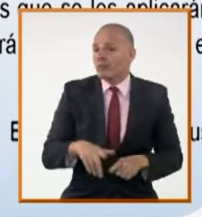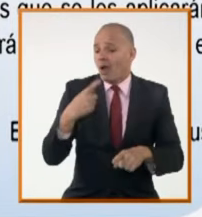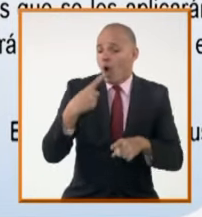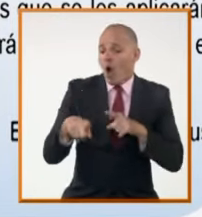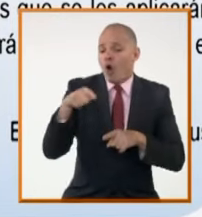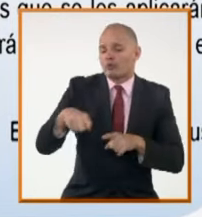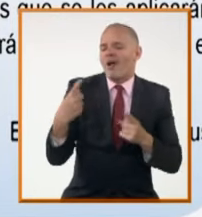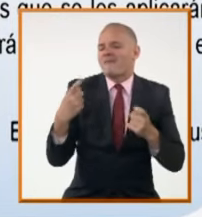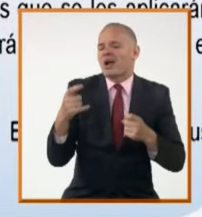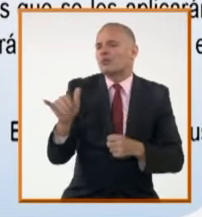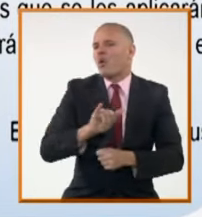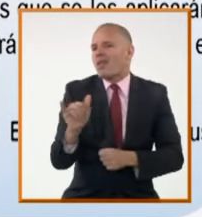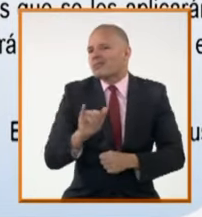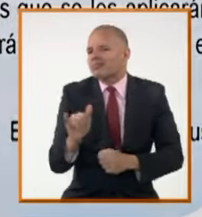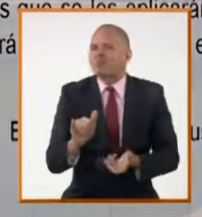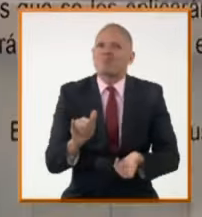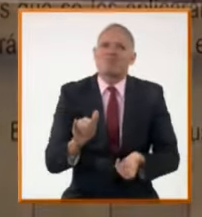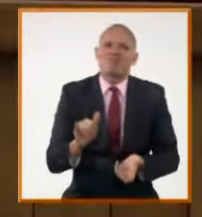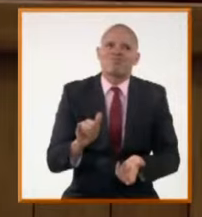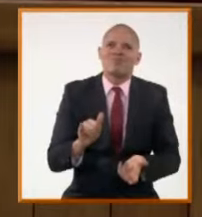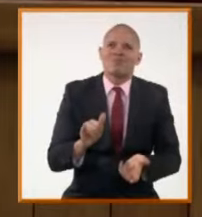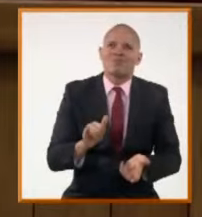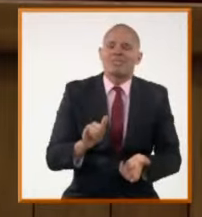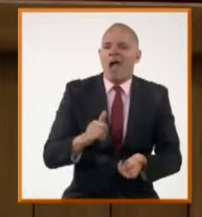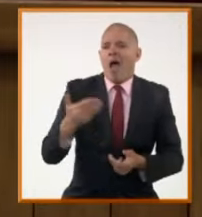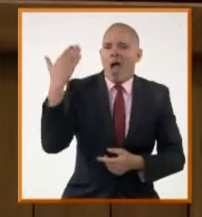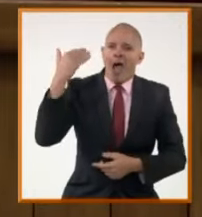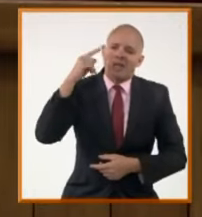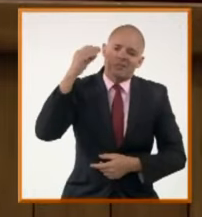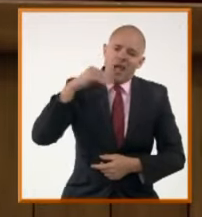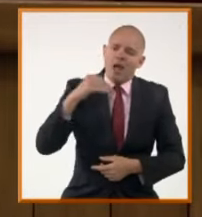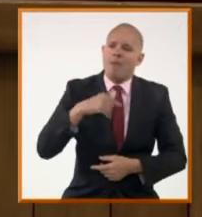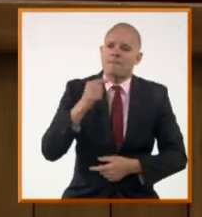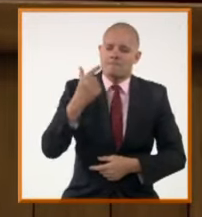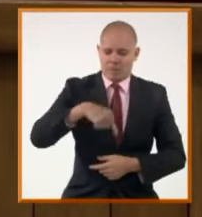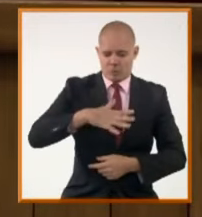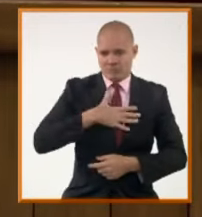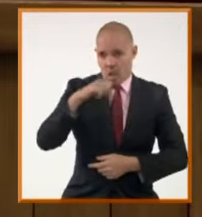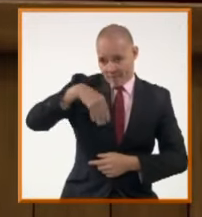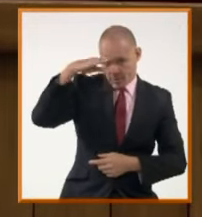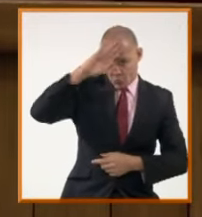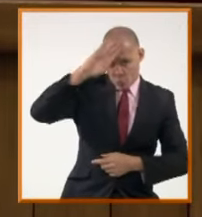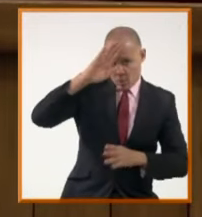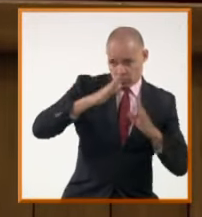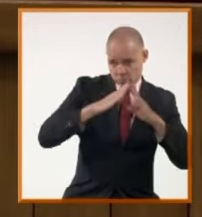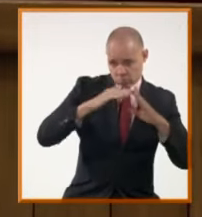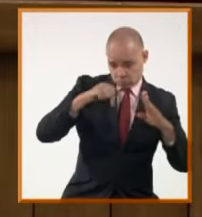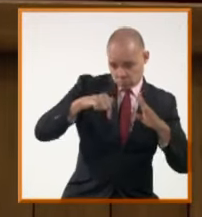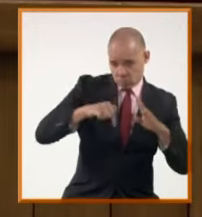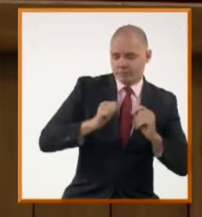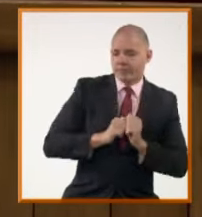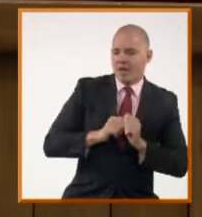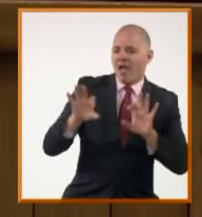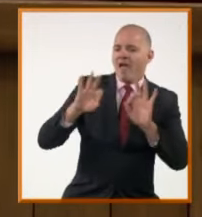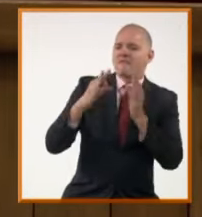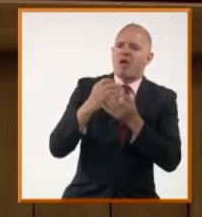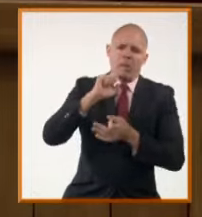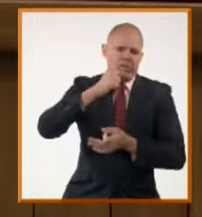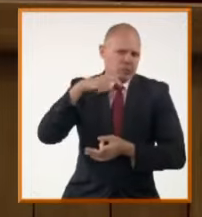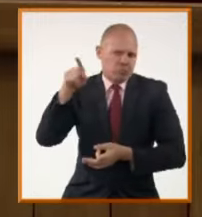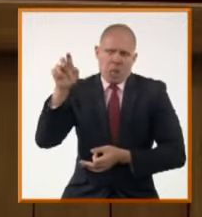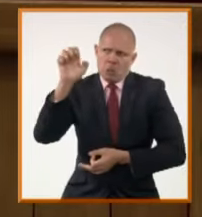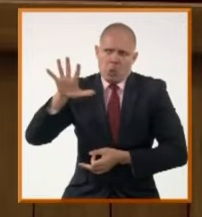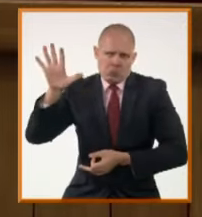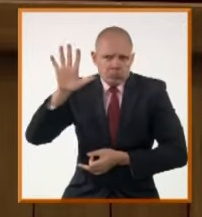del respeto a todos los ciudadanos del país que reciban sus remesas y que puedan disfrutarlas en función